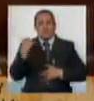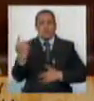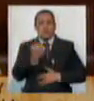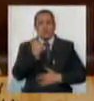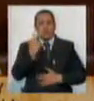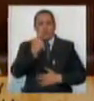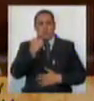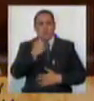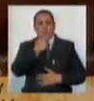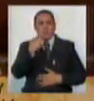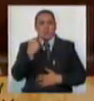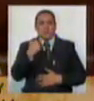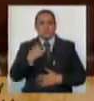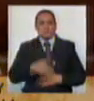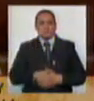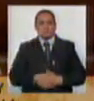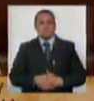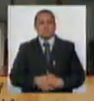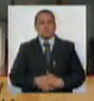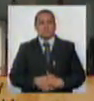todas.